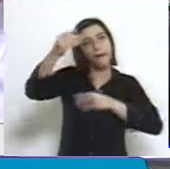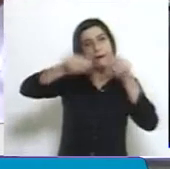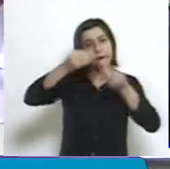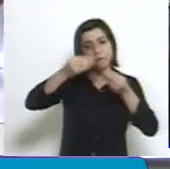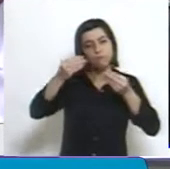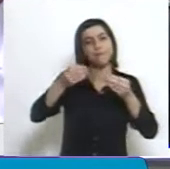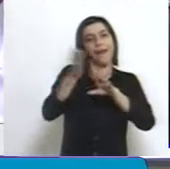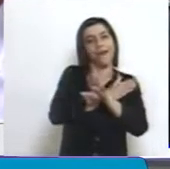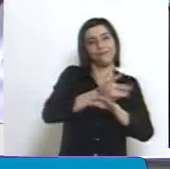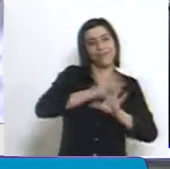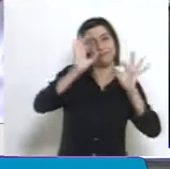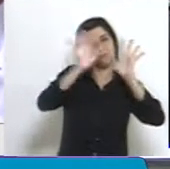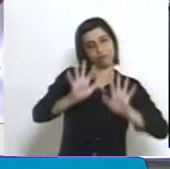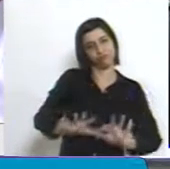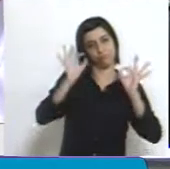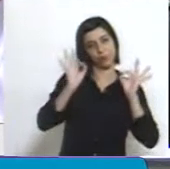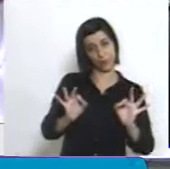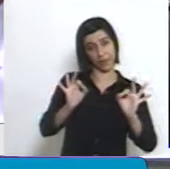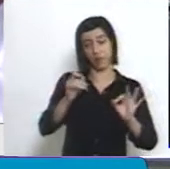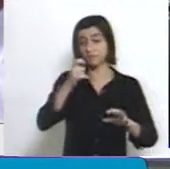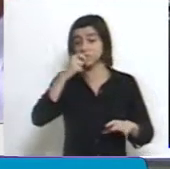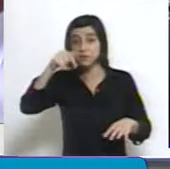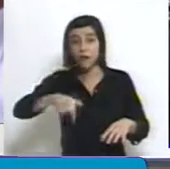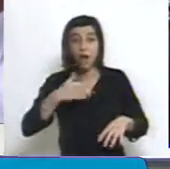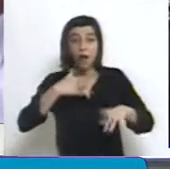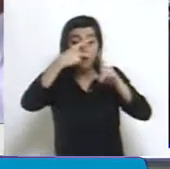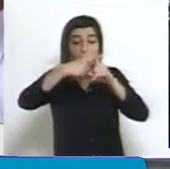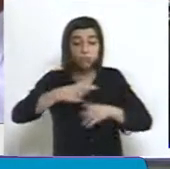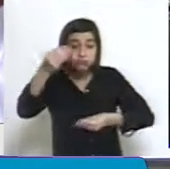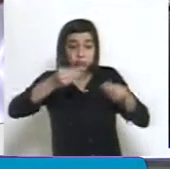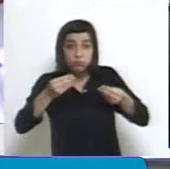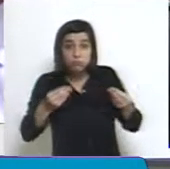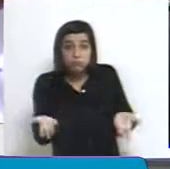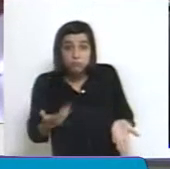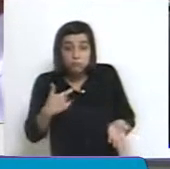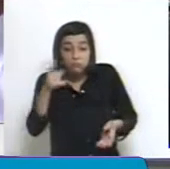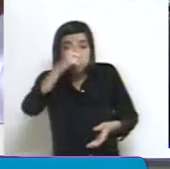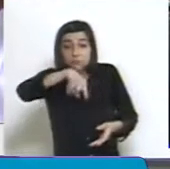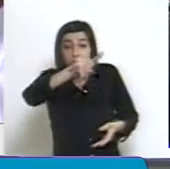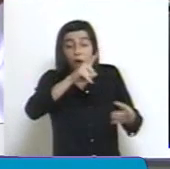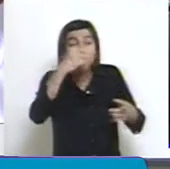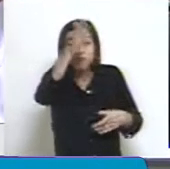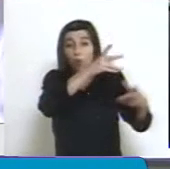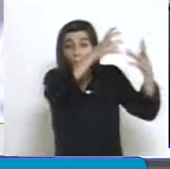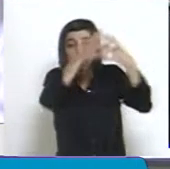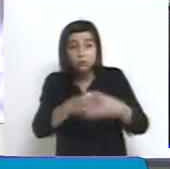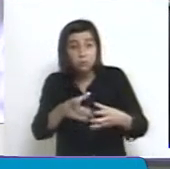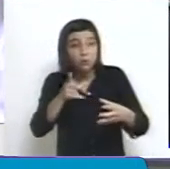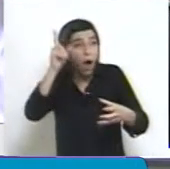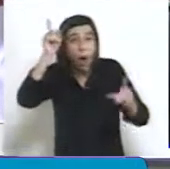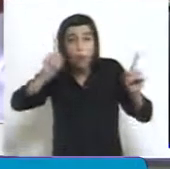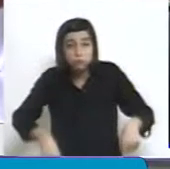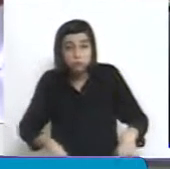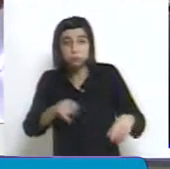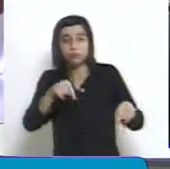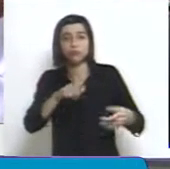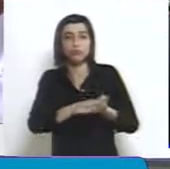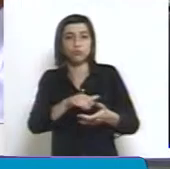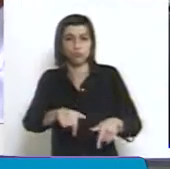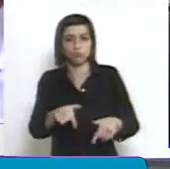planteados en el presupuesto, si es compatible esa política económica, esa política tributaria, con el